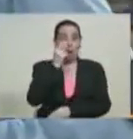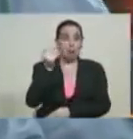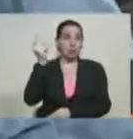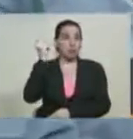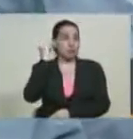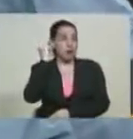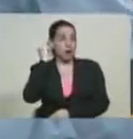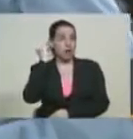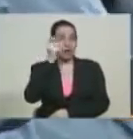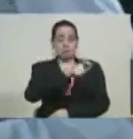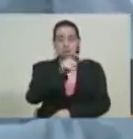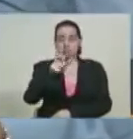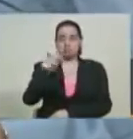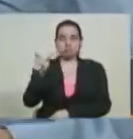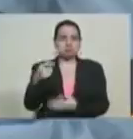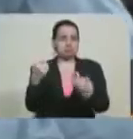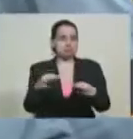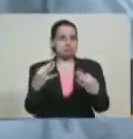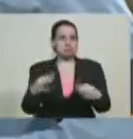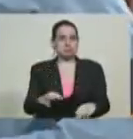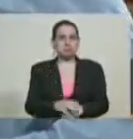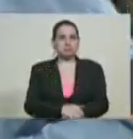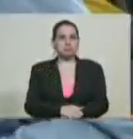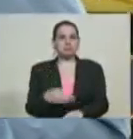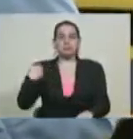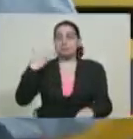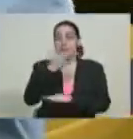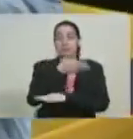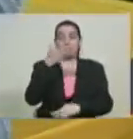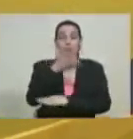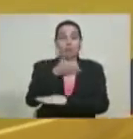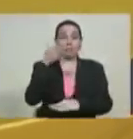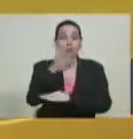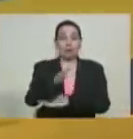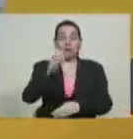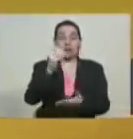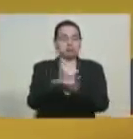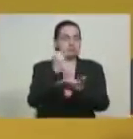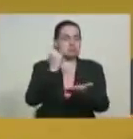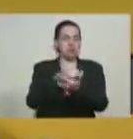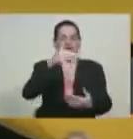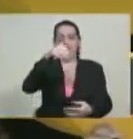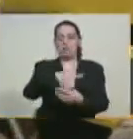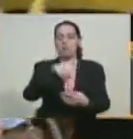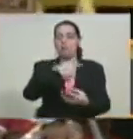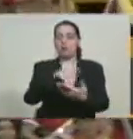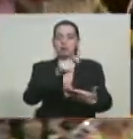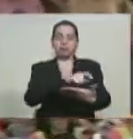mujeres, ciudadanos, ciudadanas acudieron a ensayar su voto.